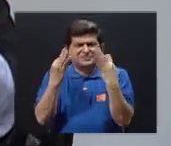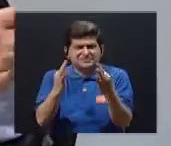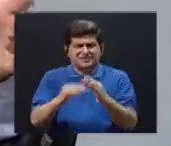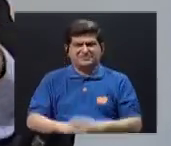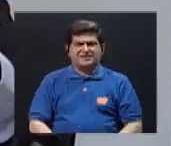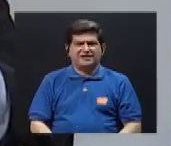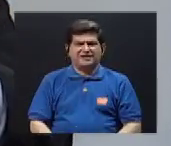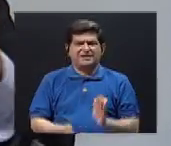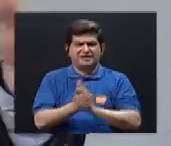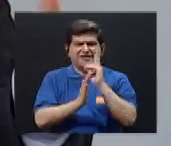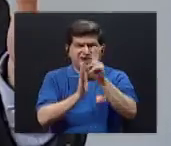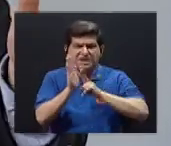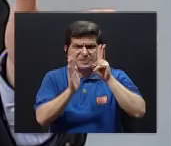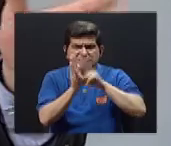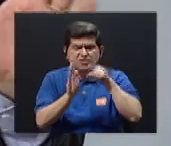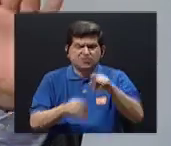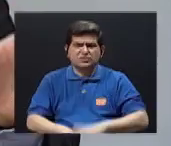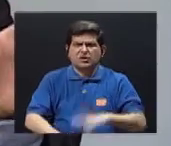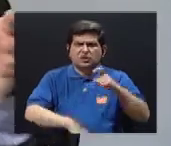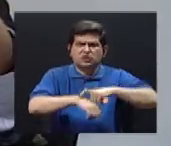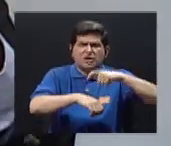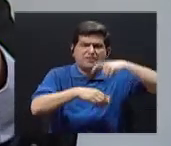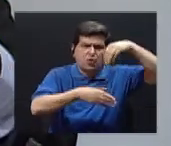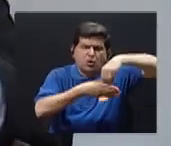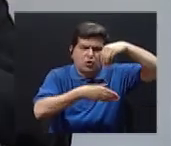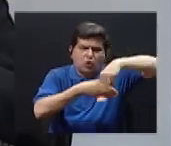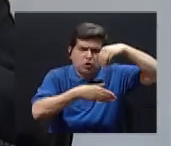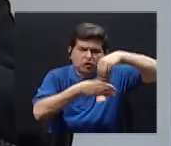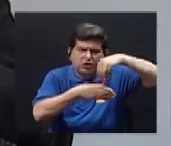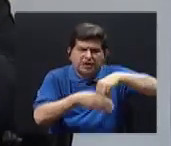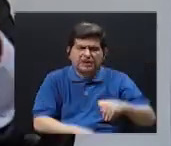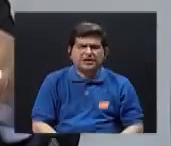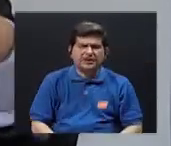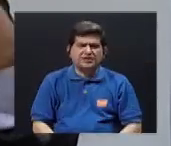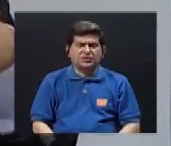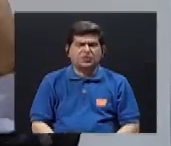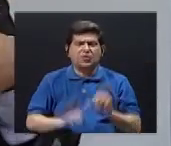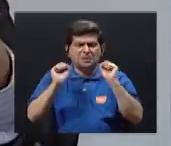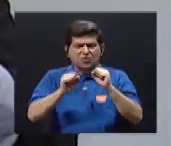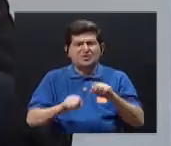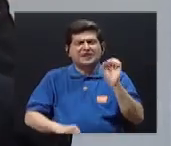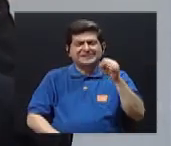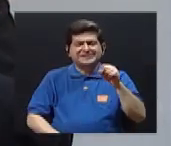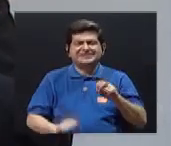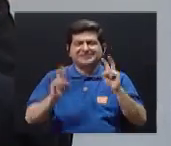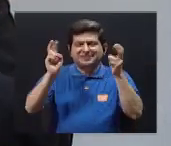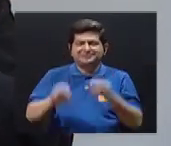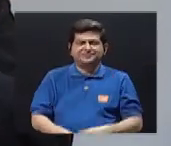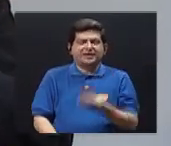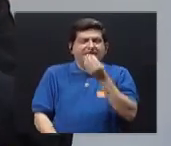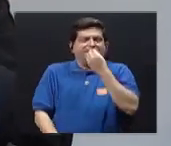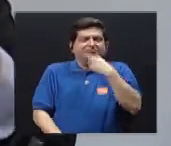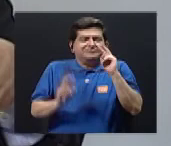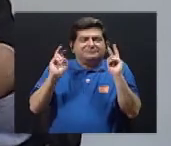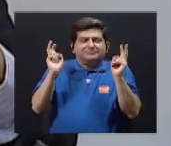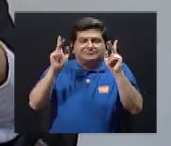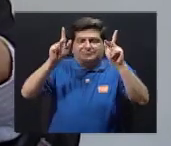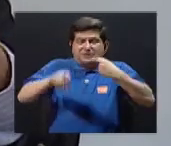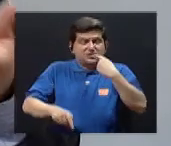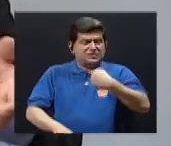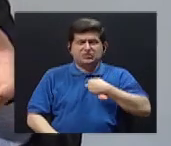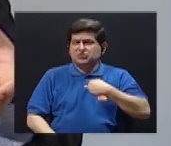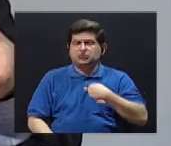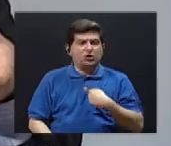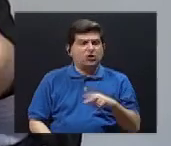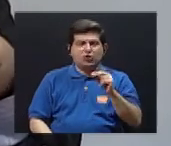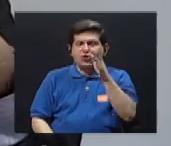también que el documento fuera en tiempo y en contenido lo suficientemente digerible como para que la gente dijera, bueno,